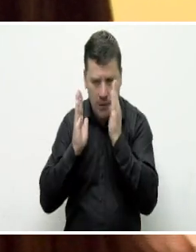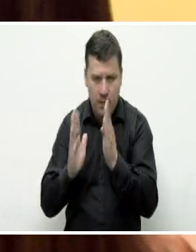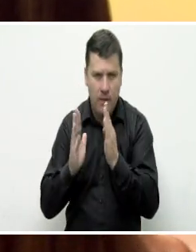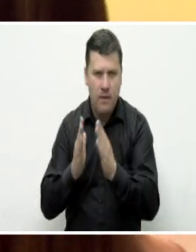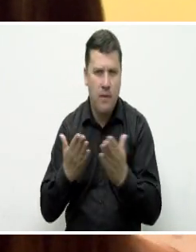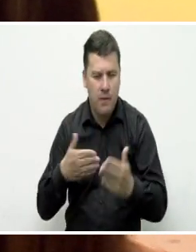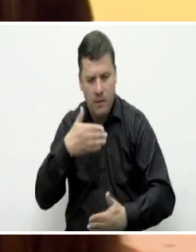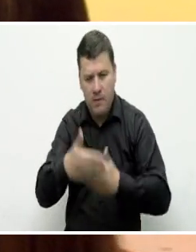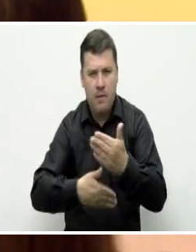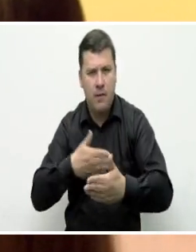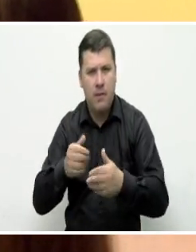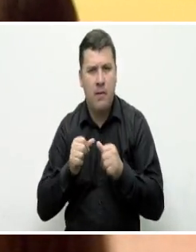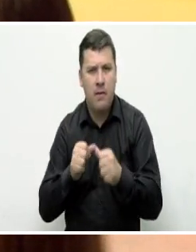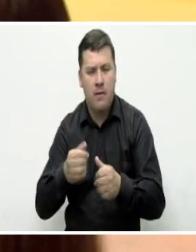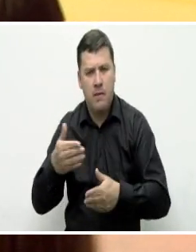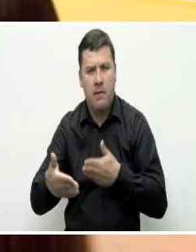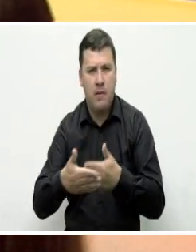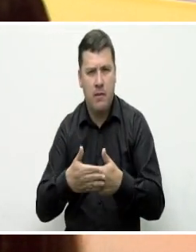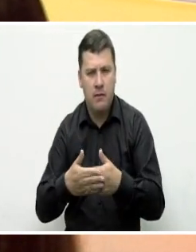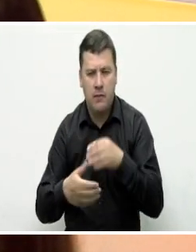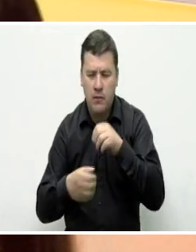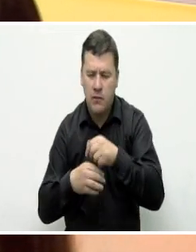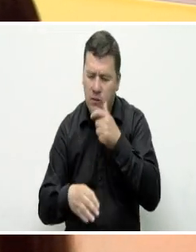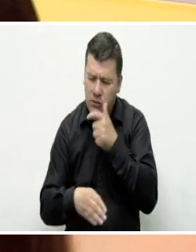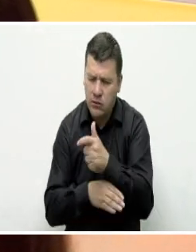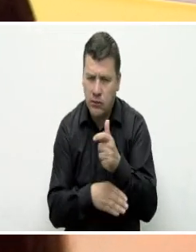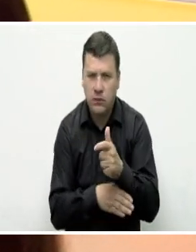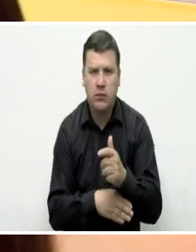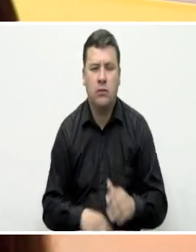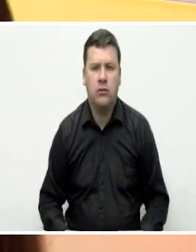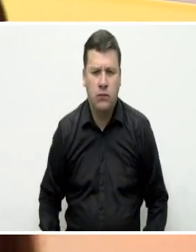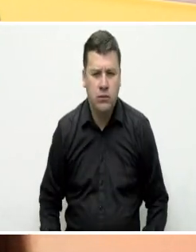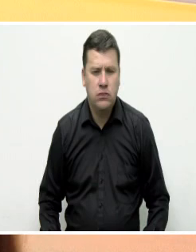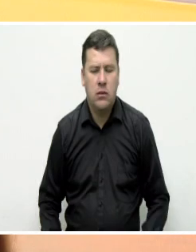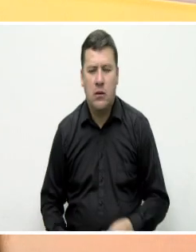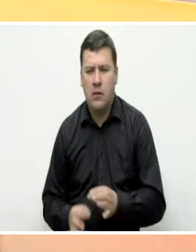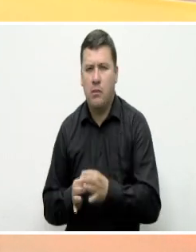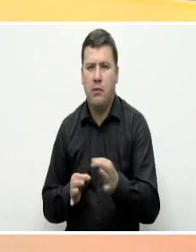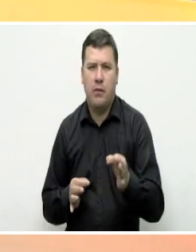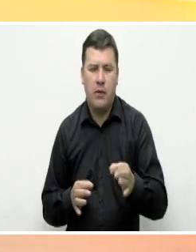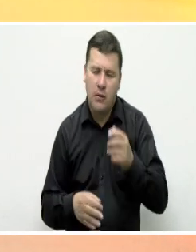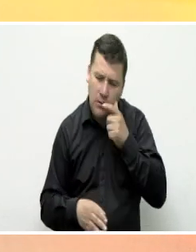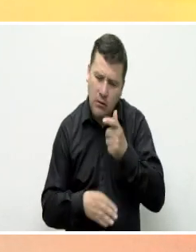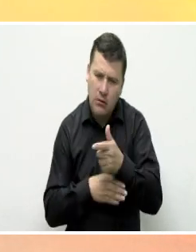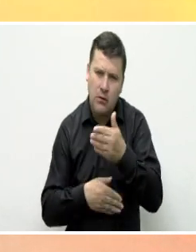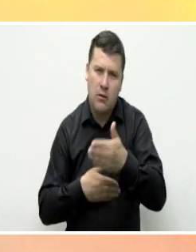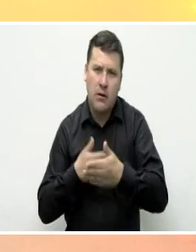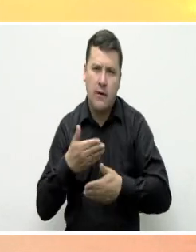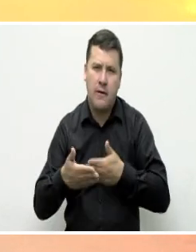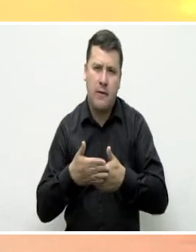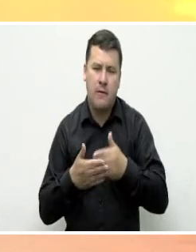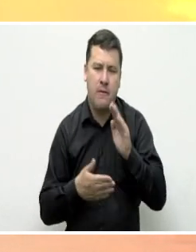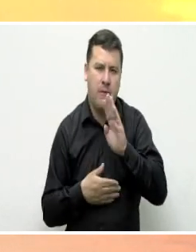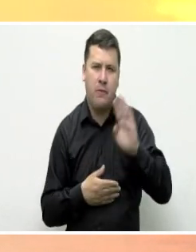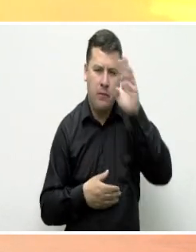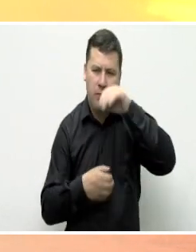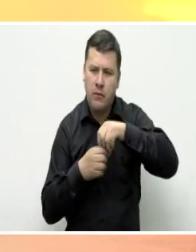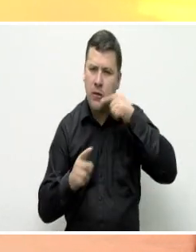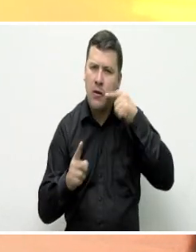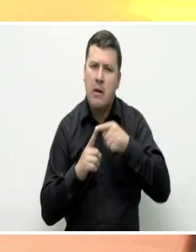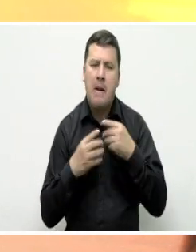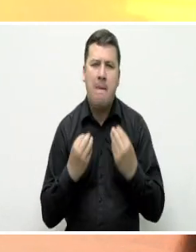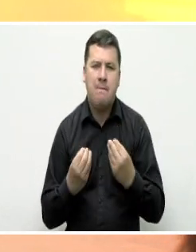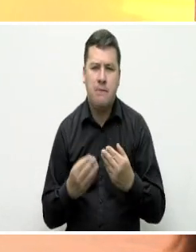a adelantar permanentemente las auditorías municipales, las autoridades en las delegaciones departamentales,